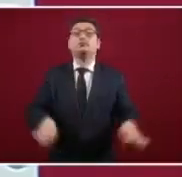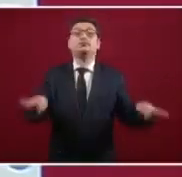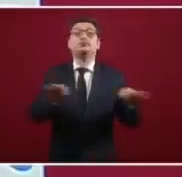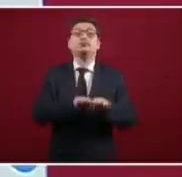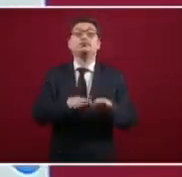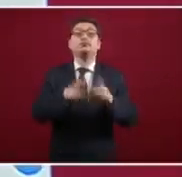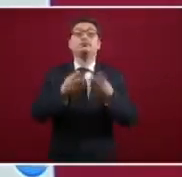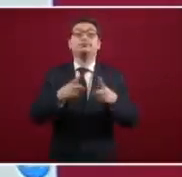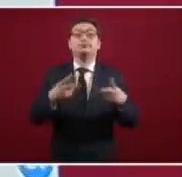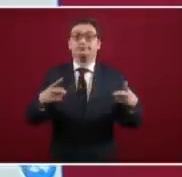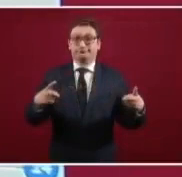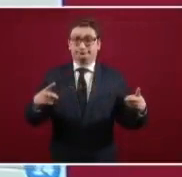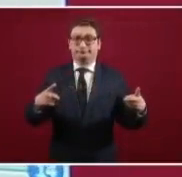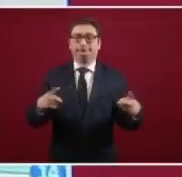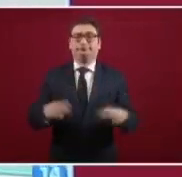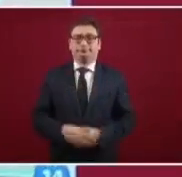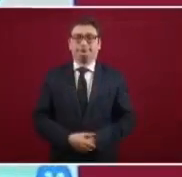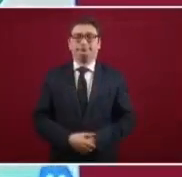desarrollo